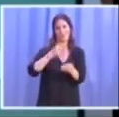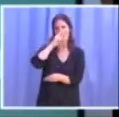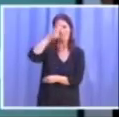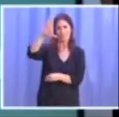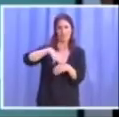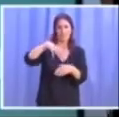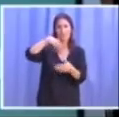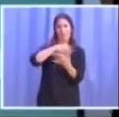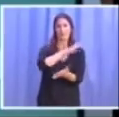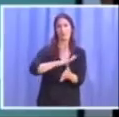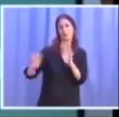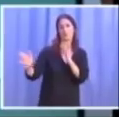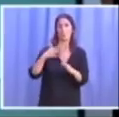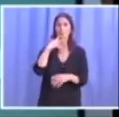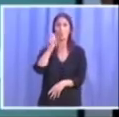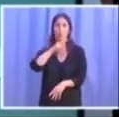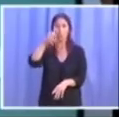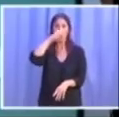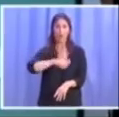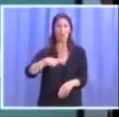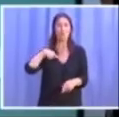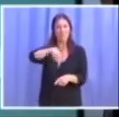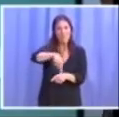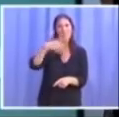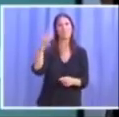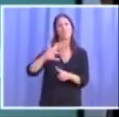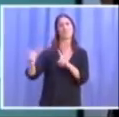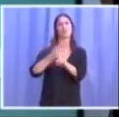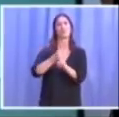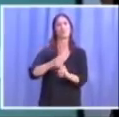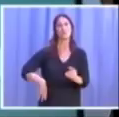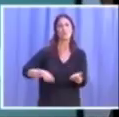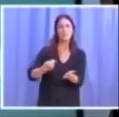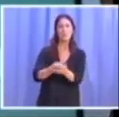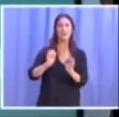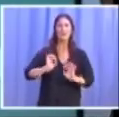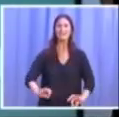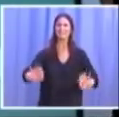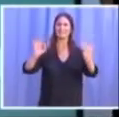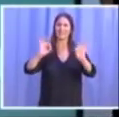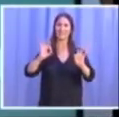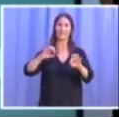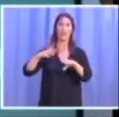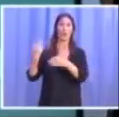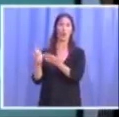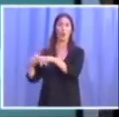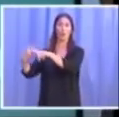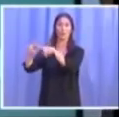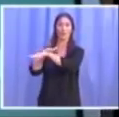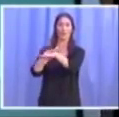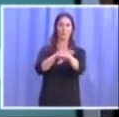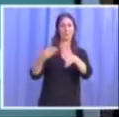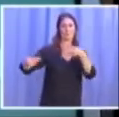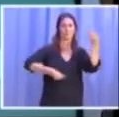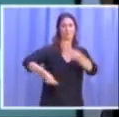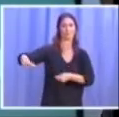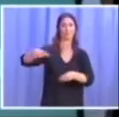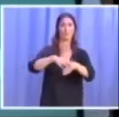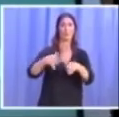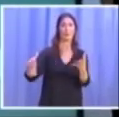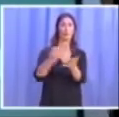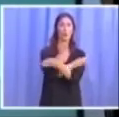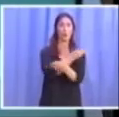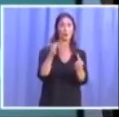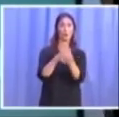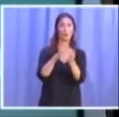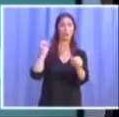marco temporal de 12 años, que es donde tenemos que conseguir las inversiones extraordinarias del resto de administraciones para que Granada, todo lo que se nos ha negado